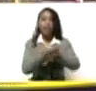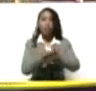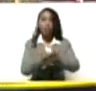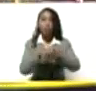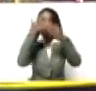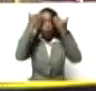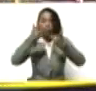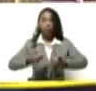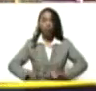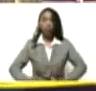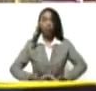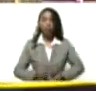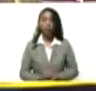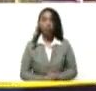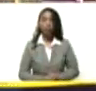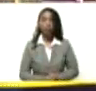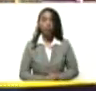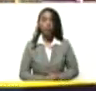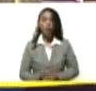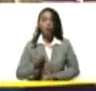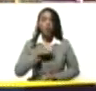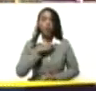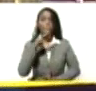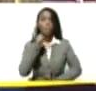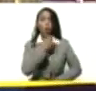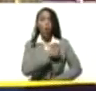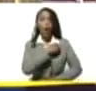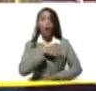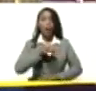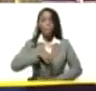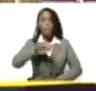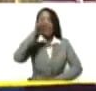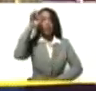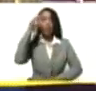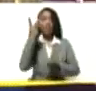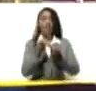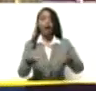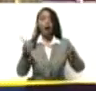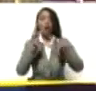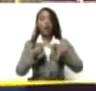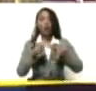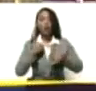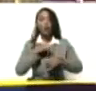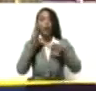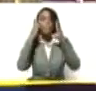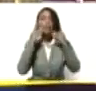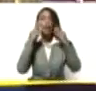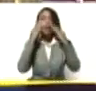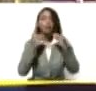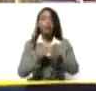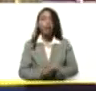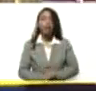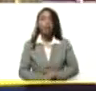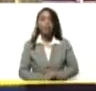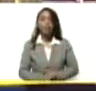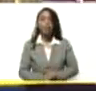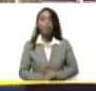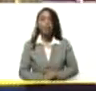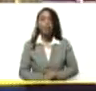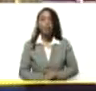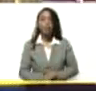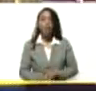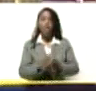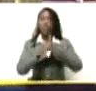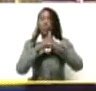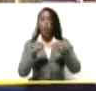somos, nuestra moral, nuestra espiritualidad, nuestros valores, nuestra experiencia, todo